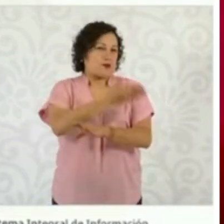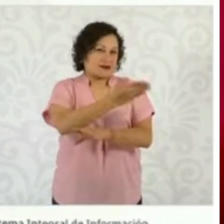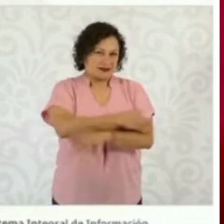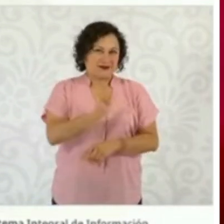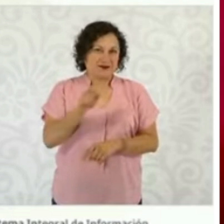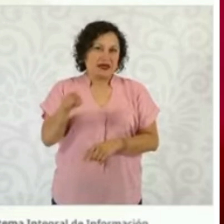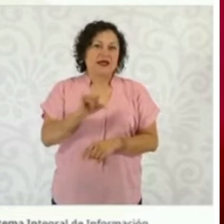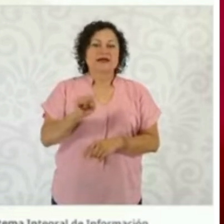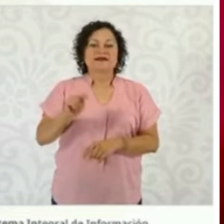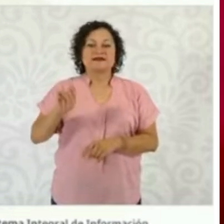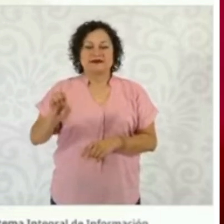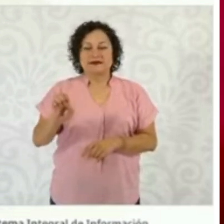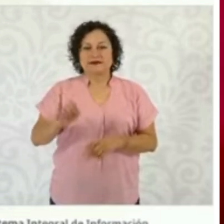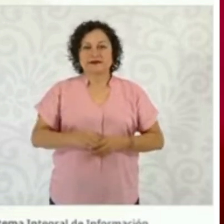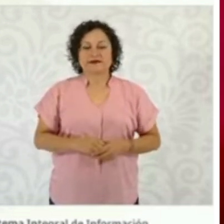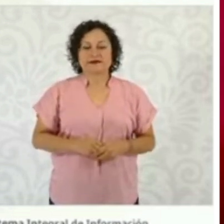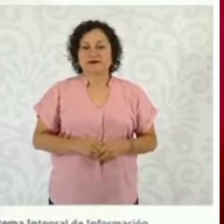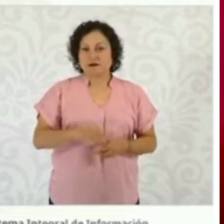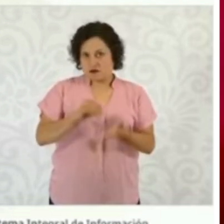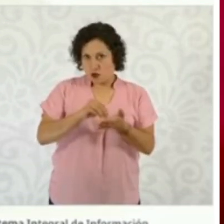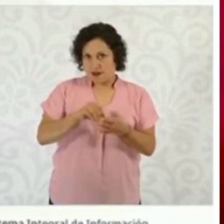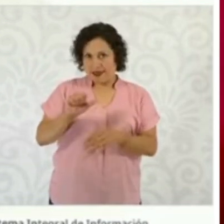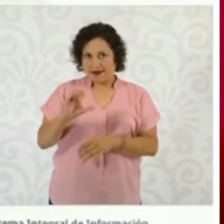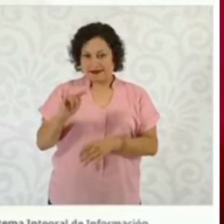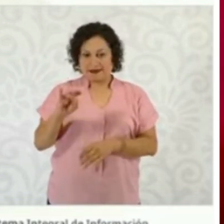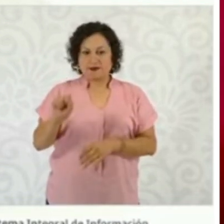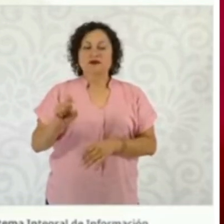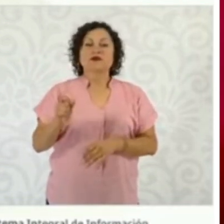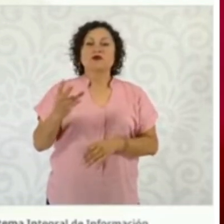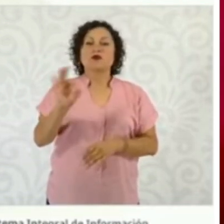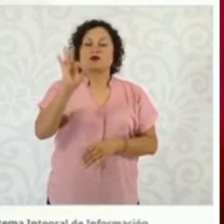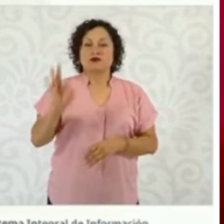el caso del ISSSTE, activos, 24%.